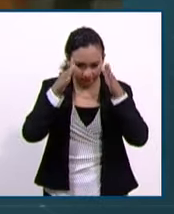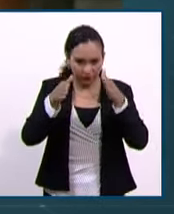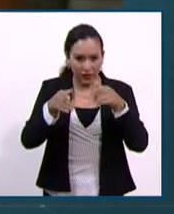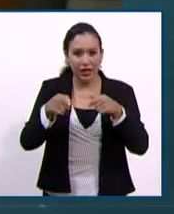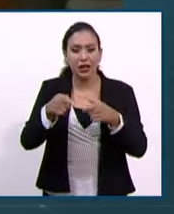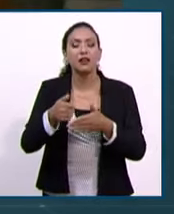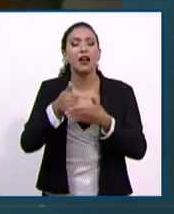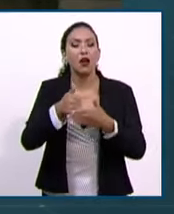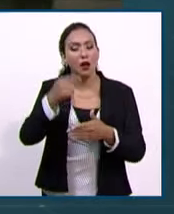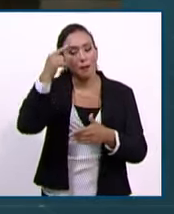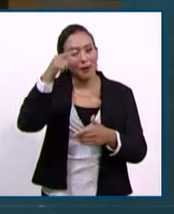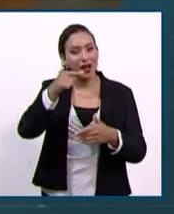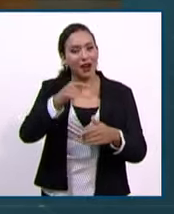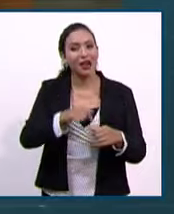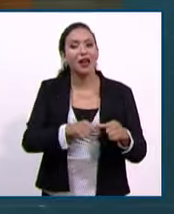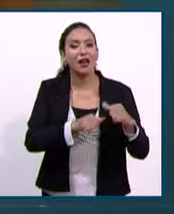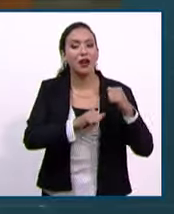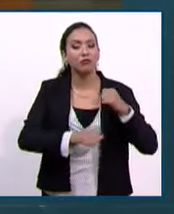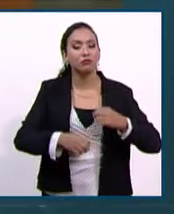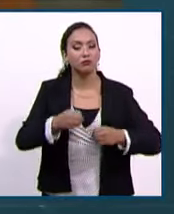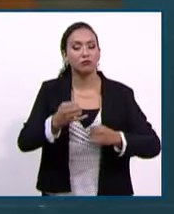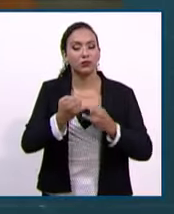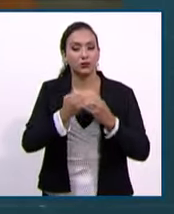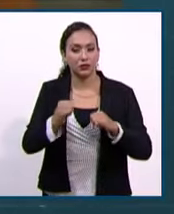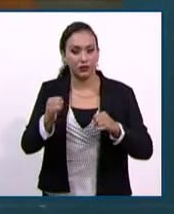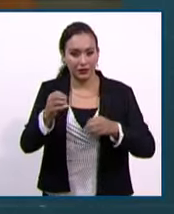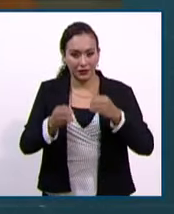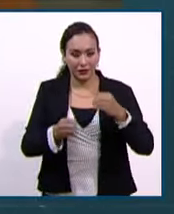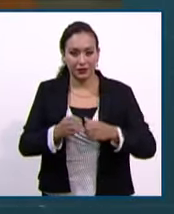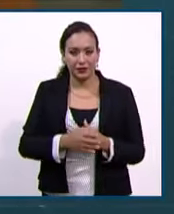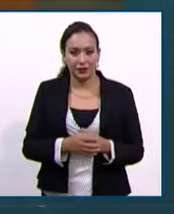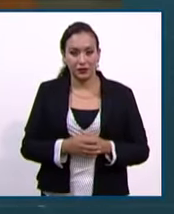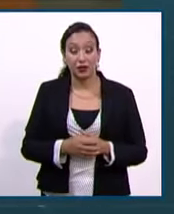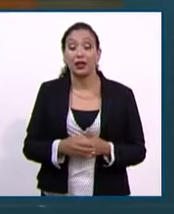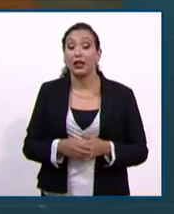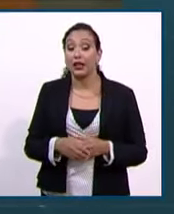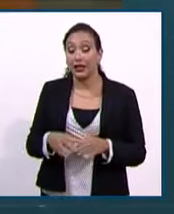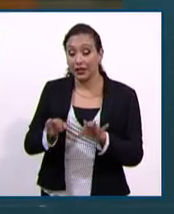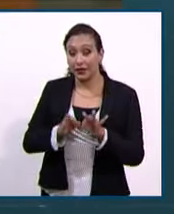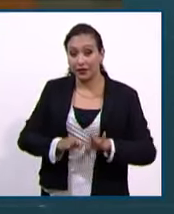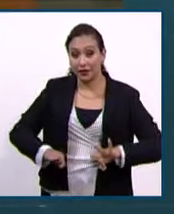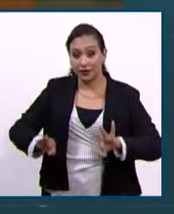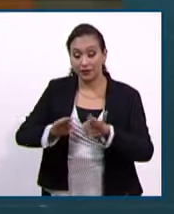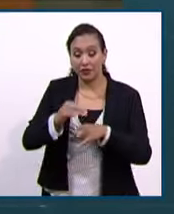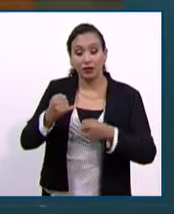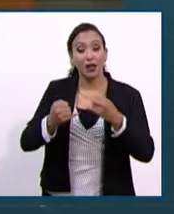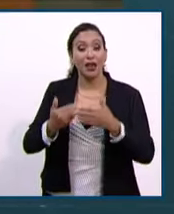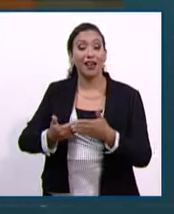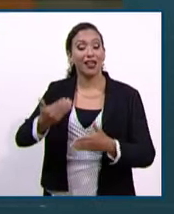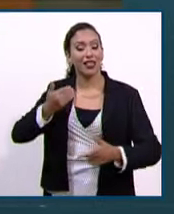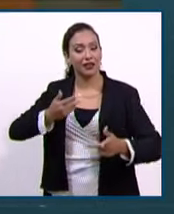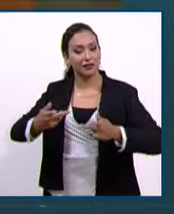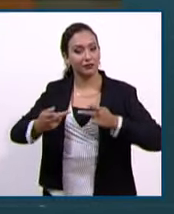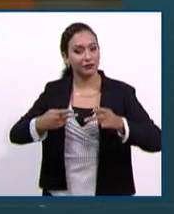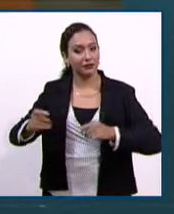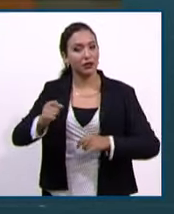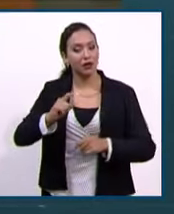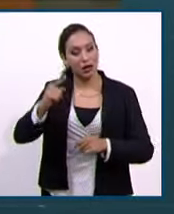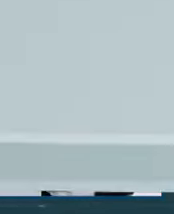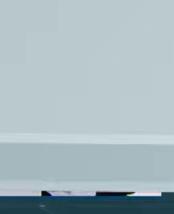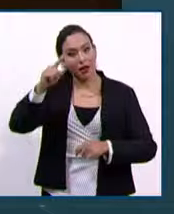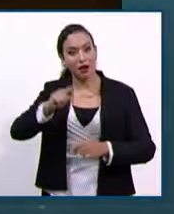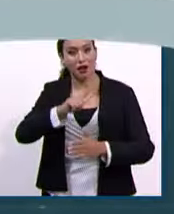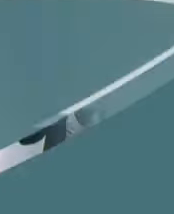judicial, al tiempo que aseguró que la carrera judicial es uno de los pilares esenciales del Estado de Derecho.